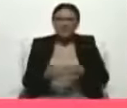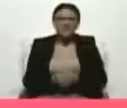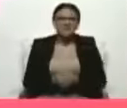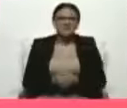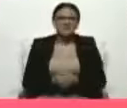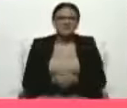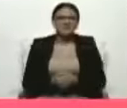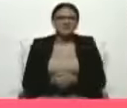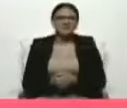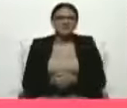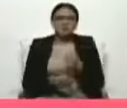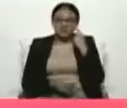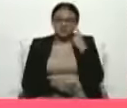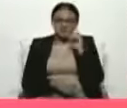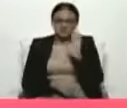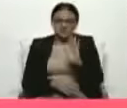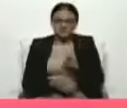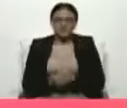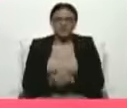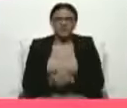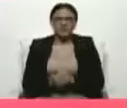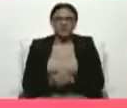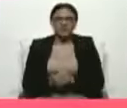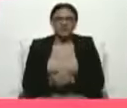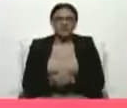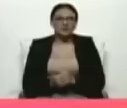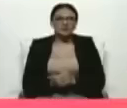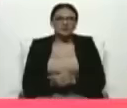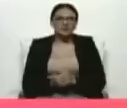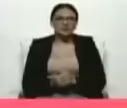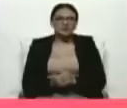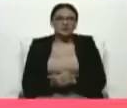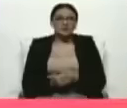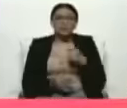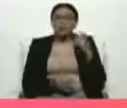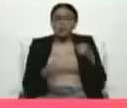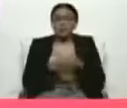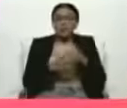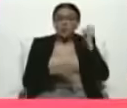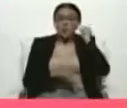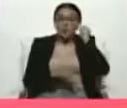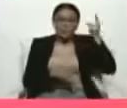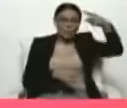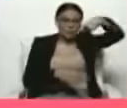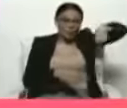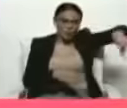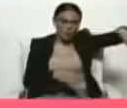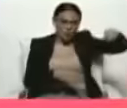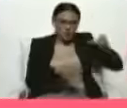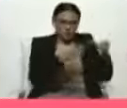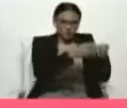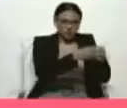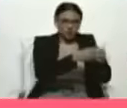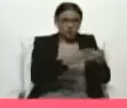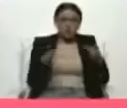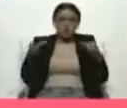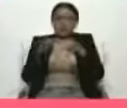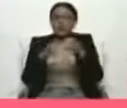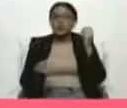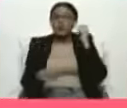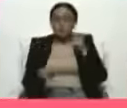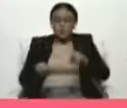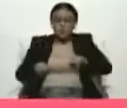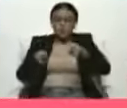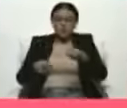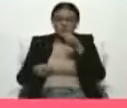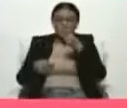Miren, solo entre las mujeres, los CLAC y